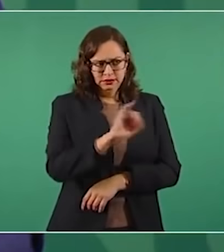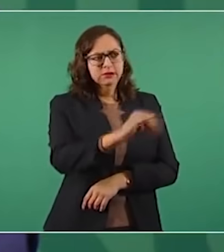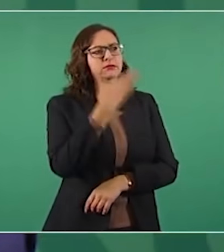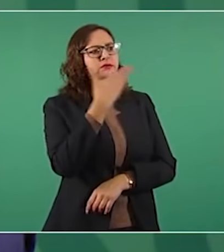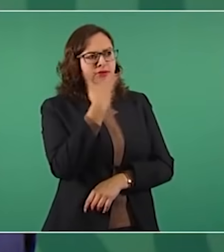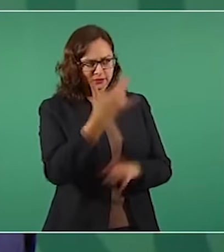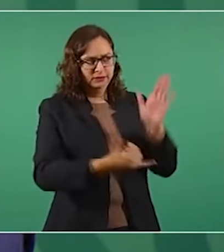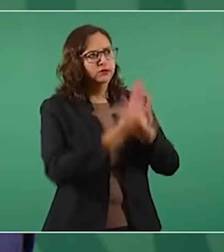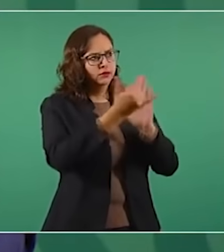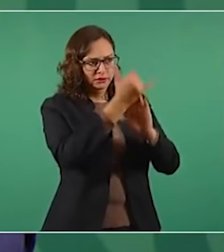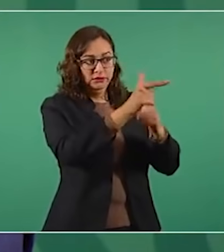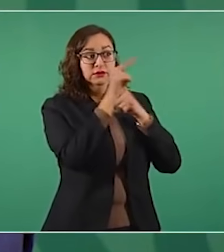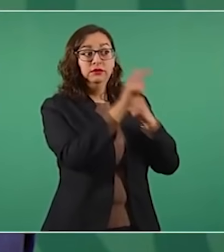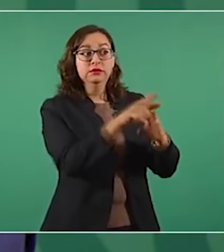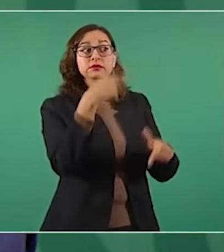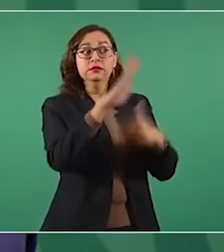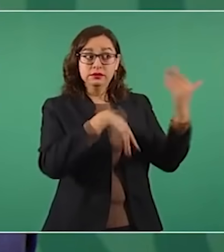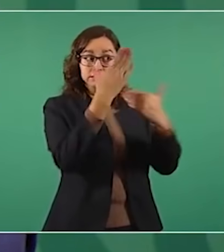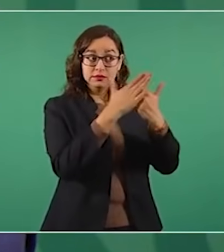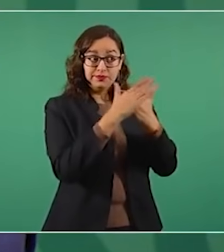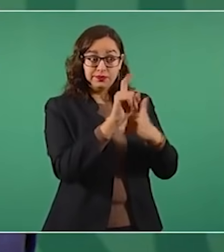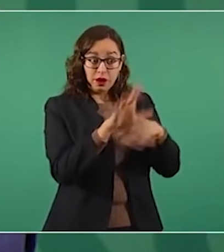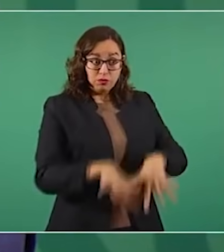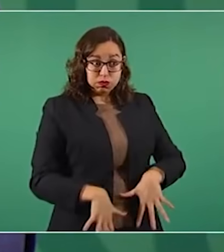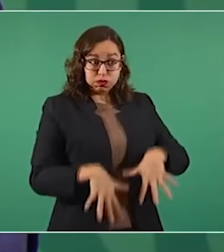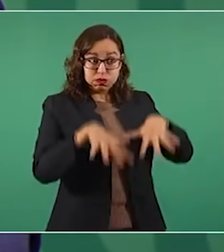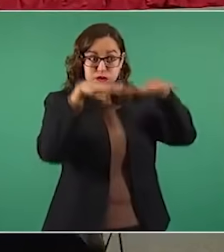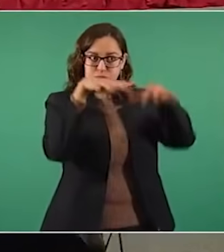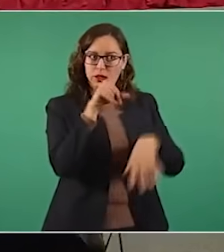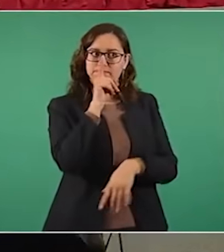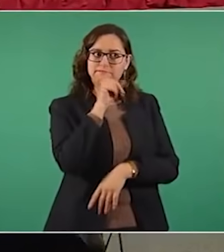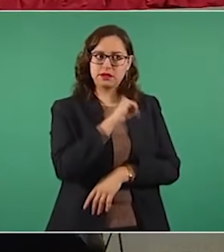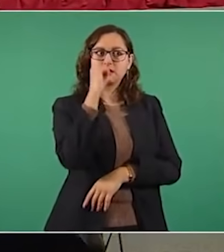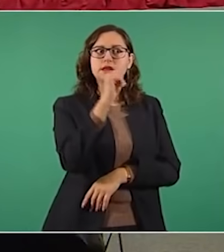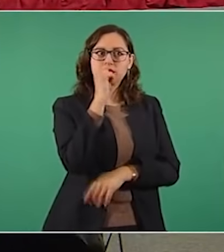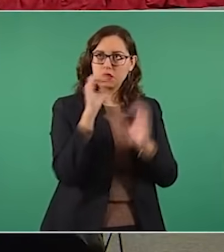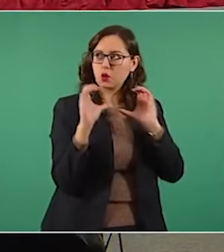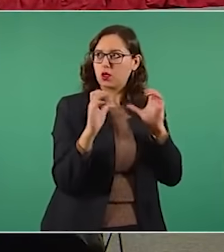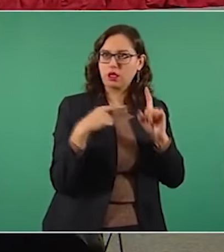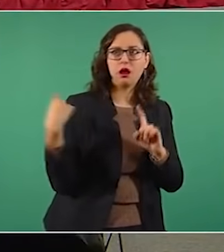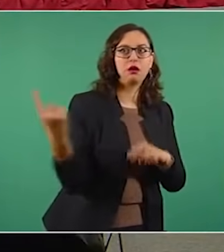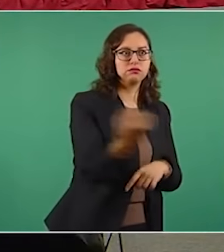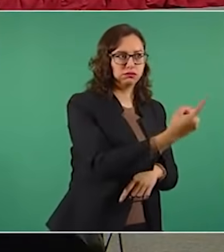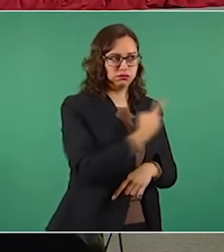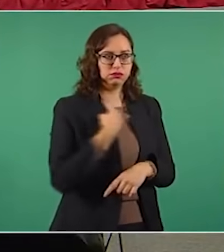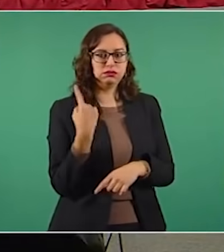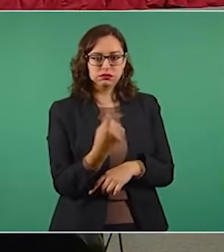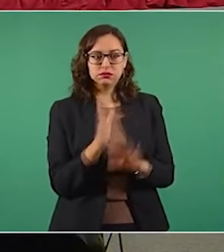con el compromiso de que no se van a inundar y que se tenga la presa